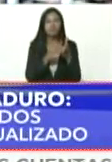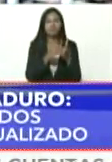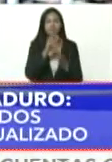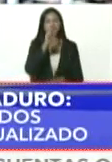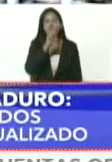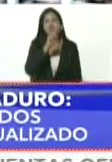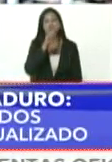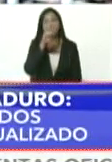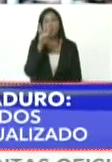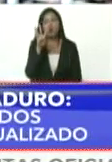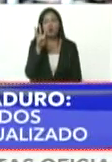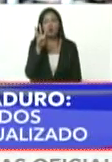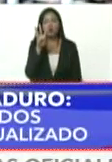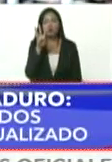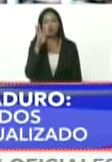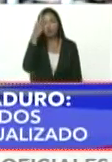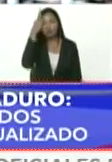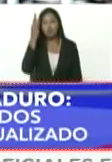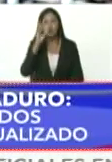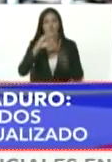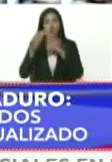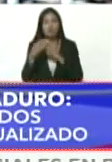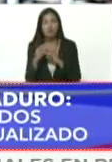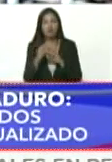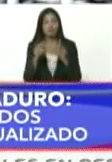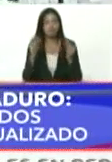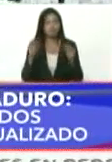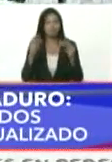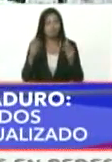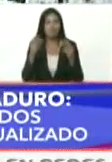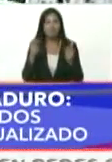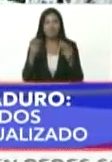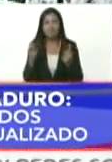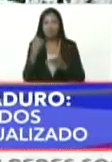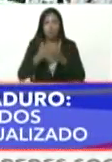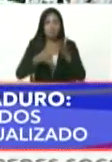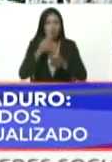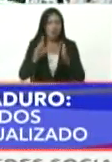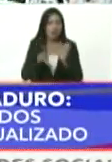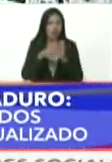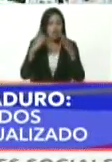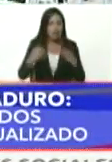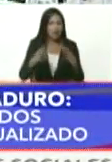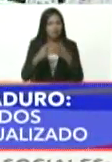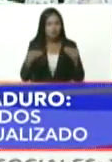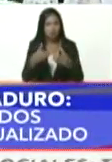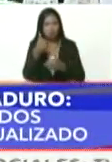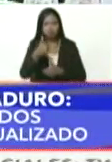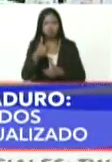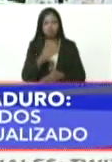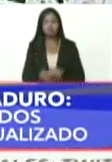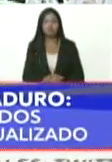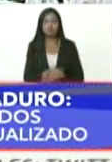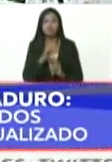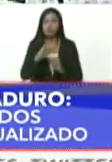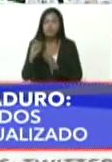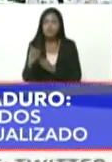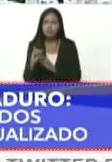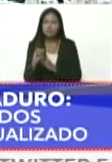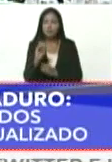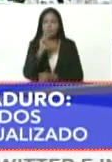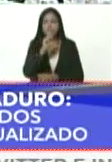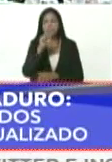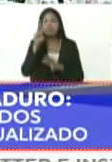consejos comunales activados, vivos, registrados, legalizados, de los cuales